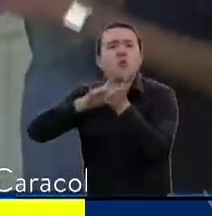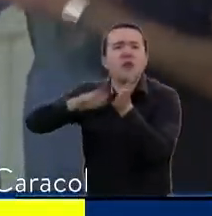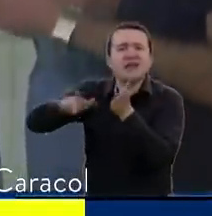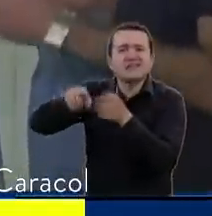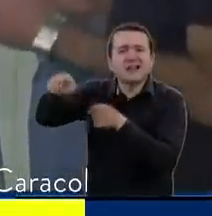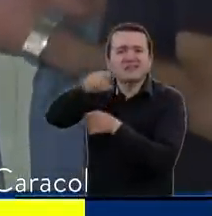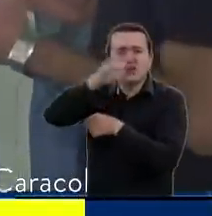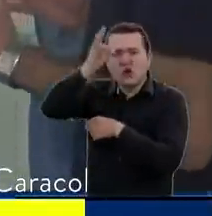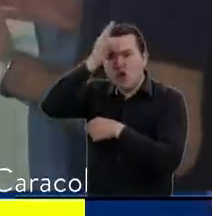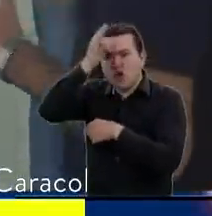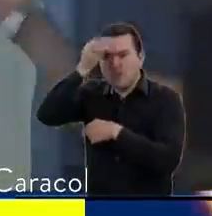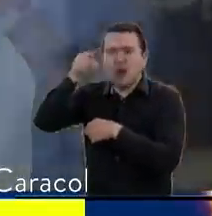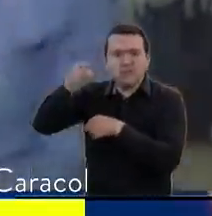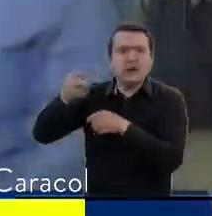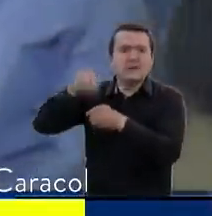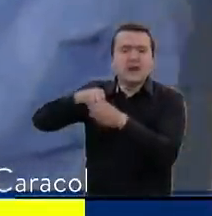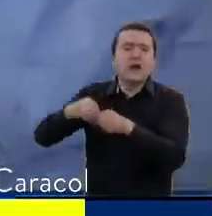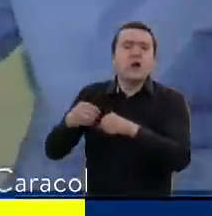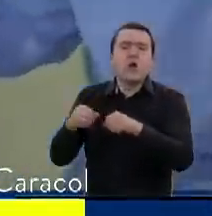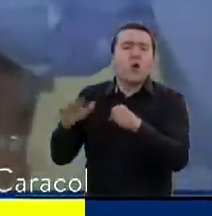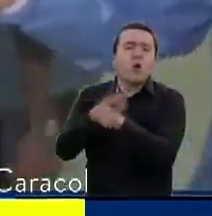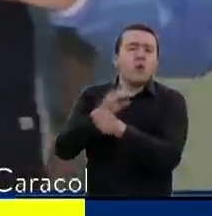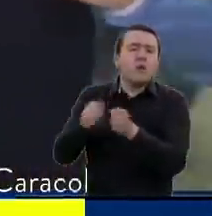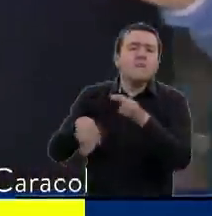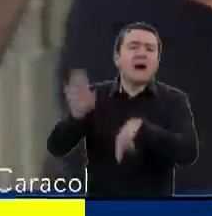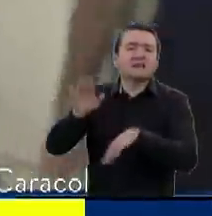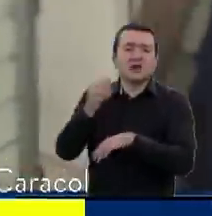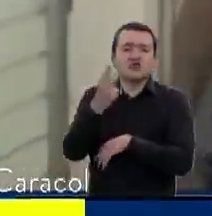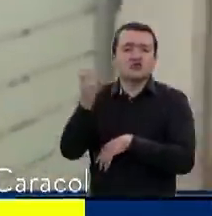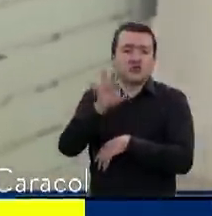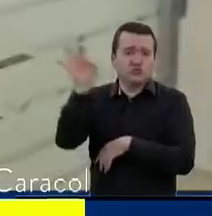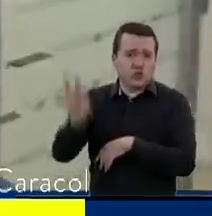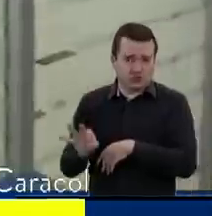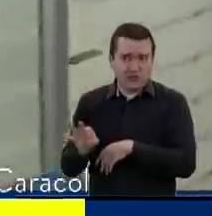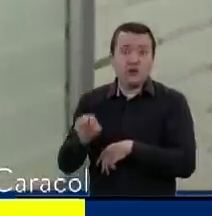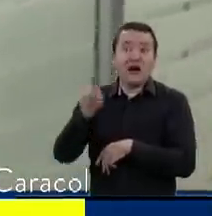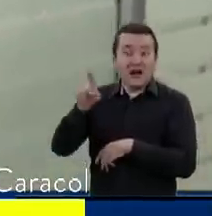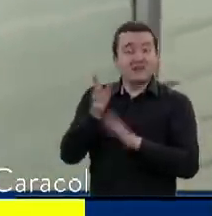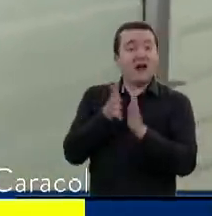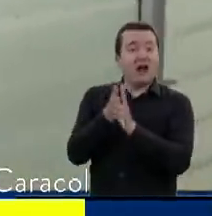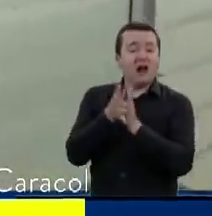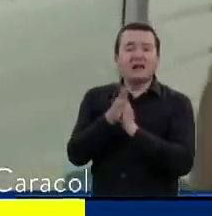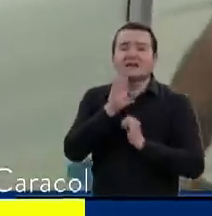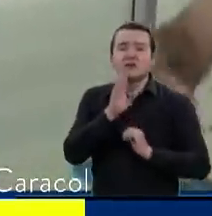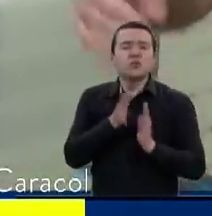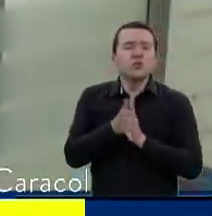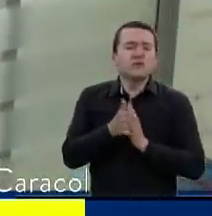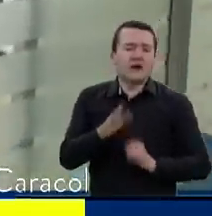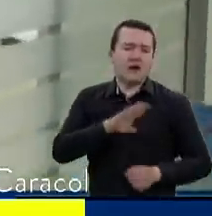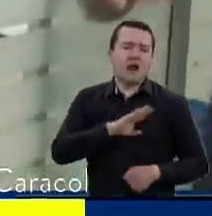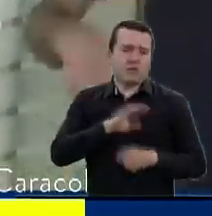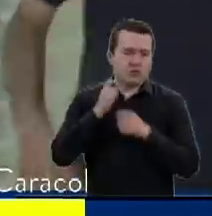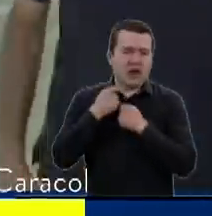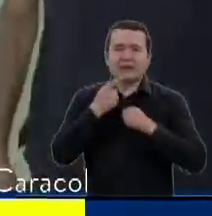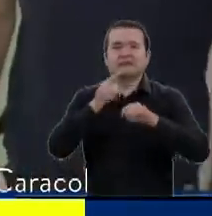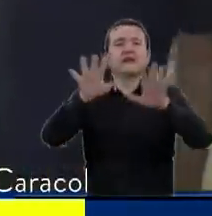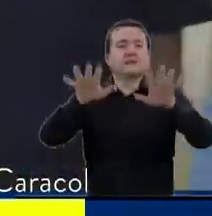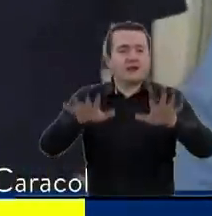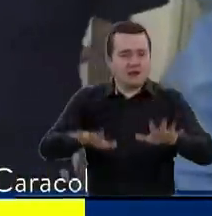una ocupación mayor al 200%. Al respecto de esta declaración, habló la alcaldesa Claudia López, quien envió un parte de tranquilidad.